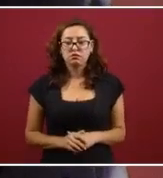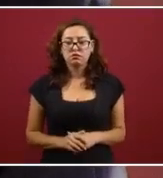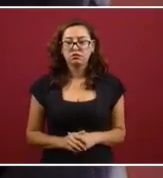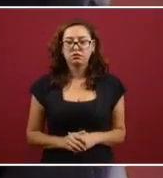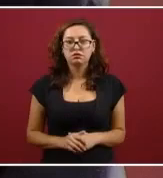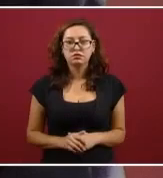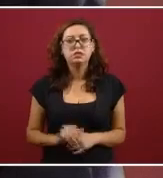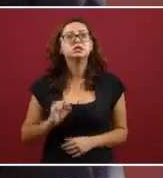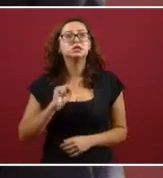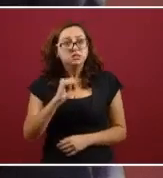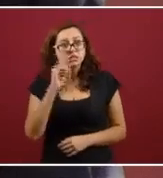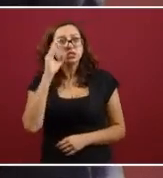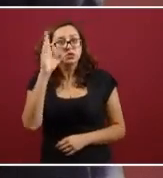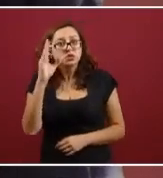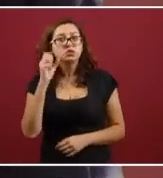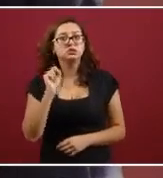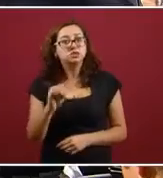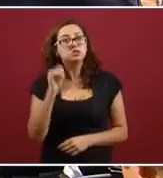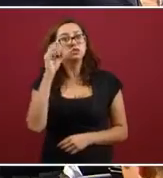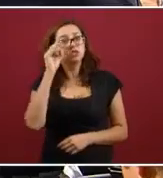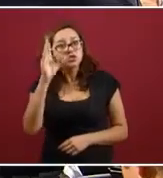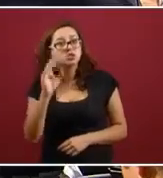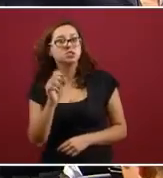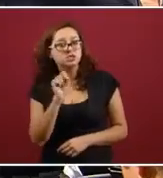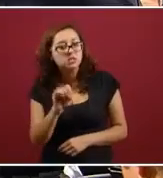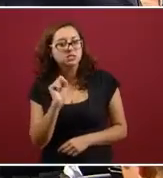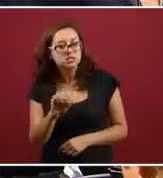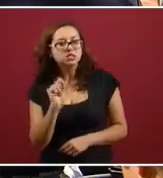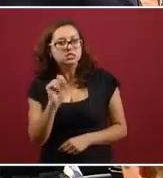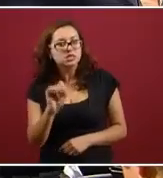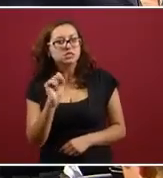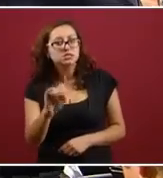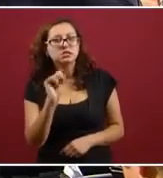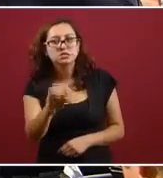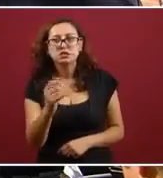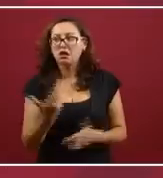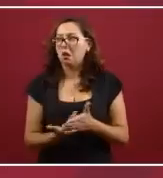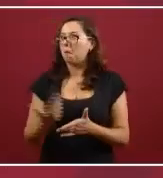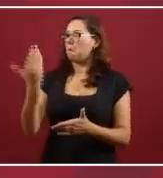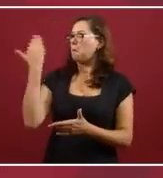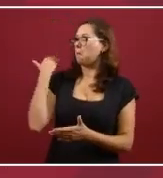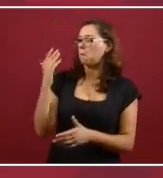Siempre es el sí, señor. Y el sí, sí, sí, sí. Nadie